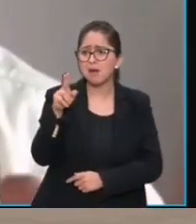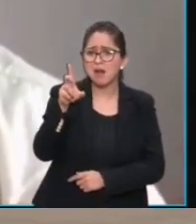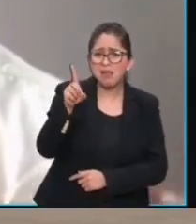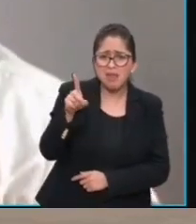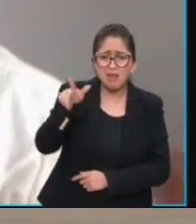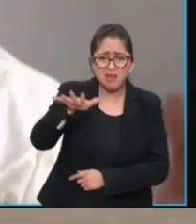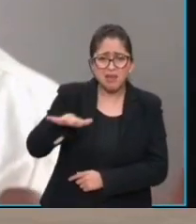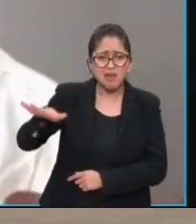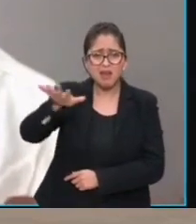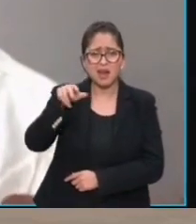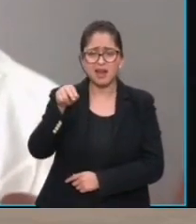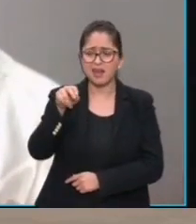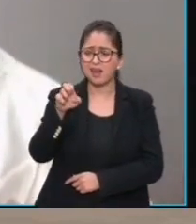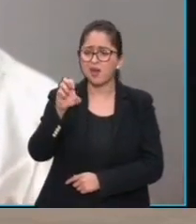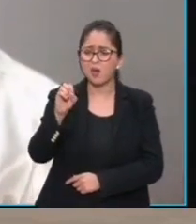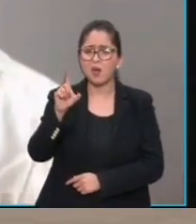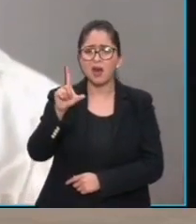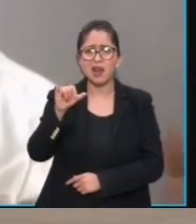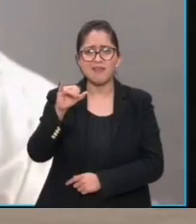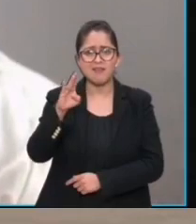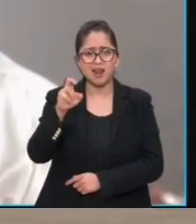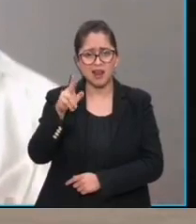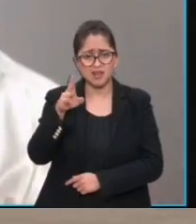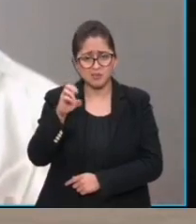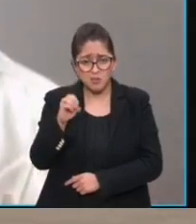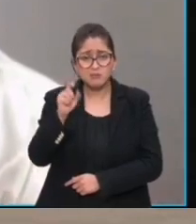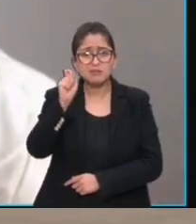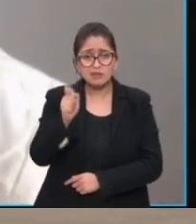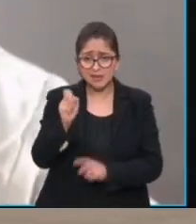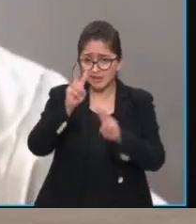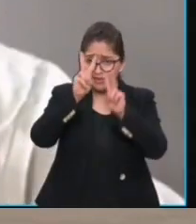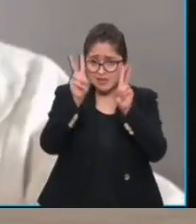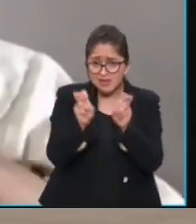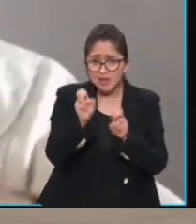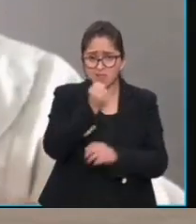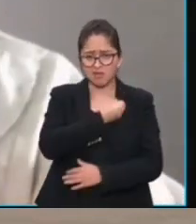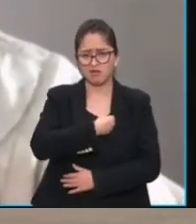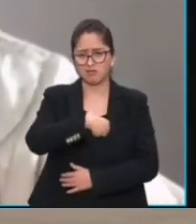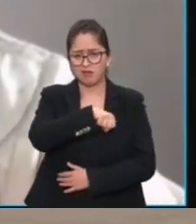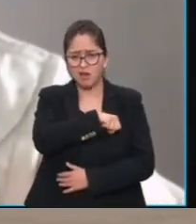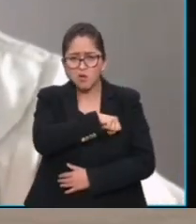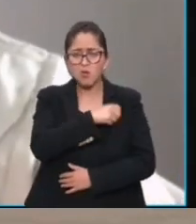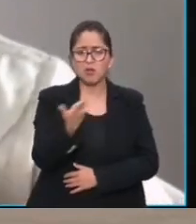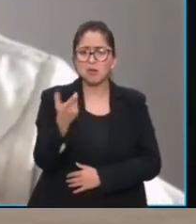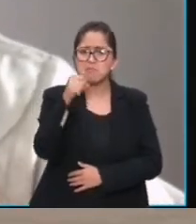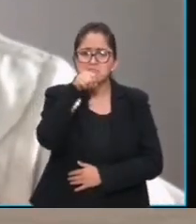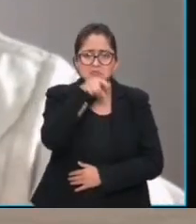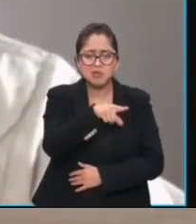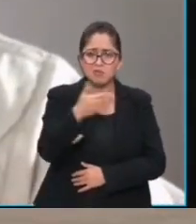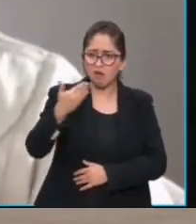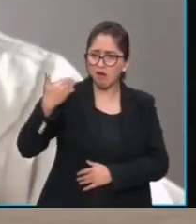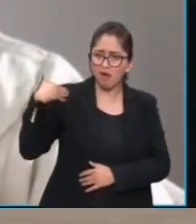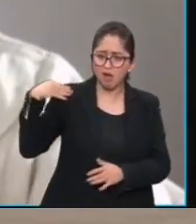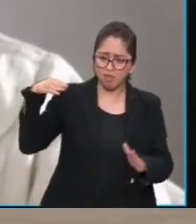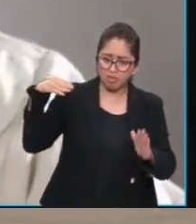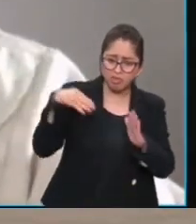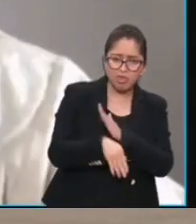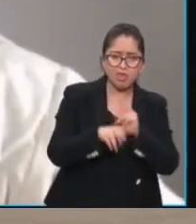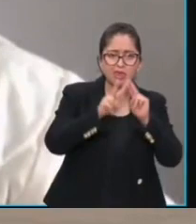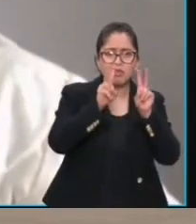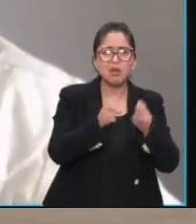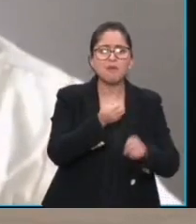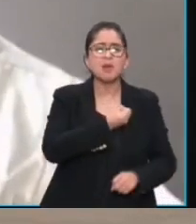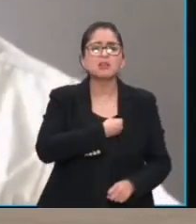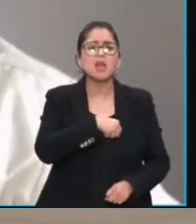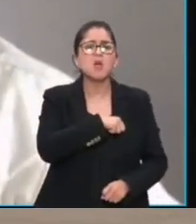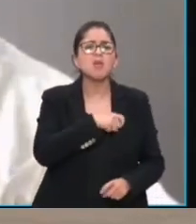sea, esto, el empobrecimiento por causas de salud y la ruina a la que se llevó el sistema es por causa